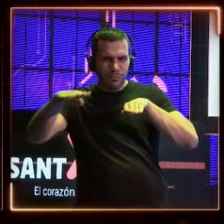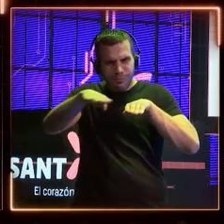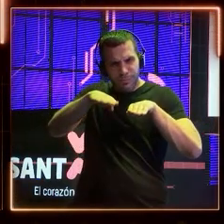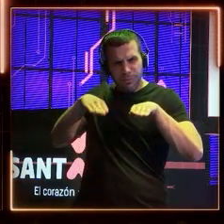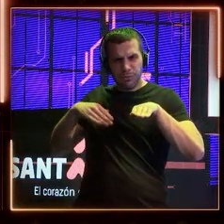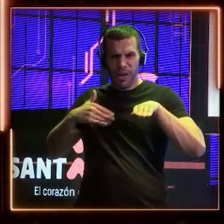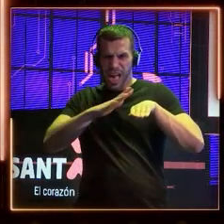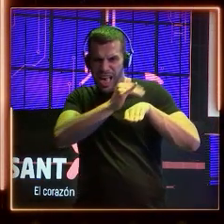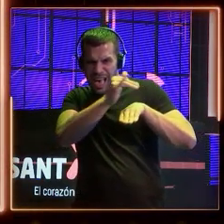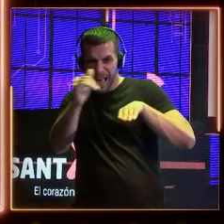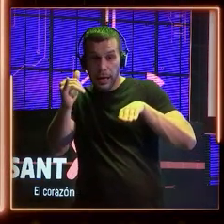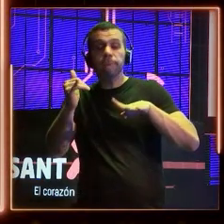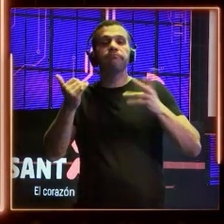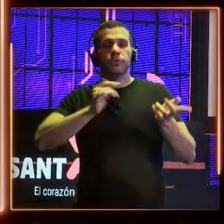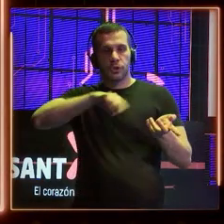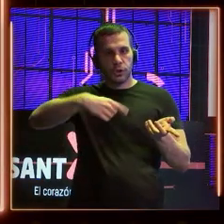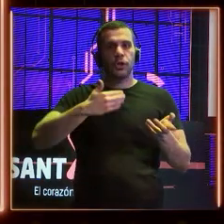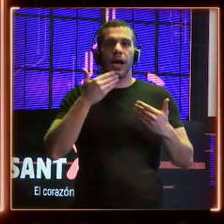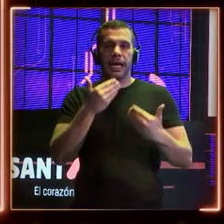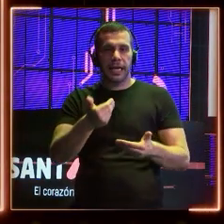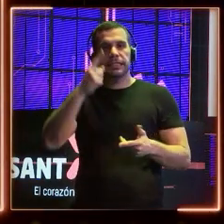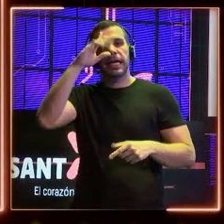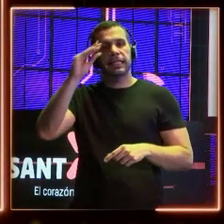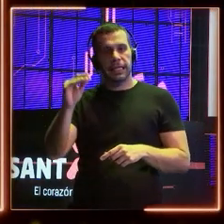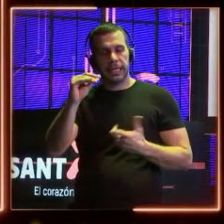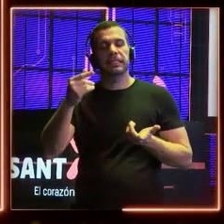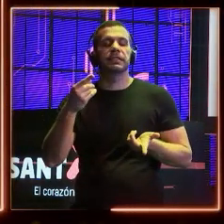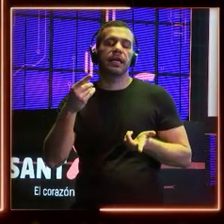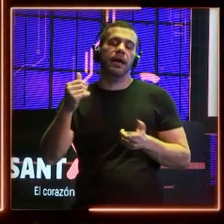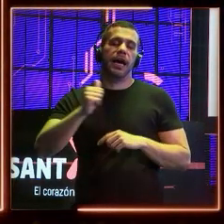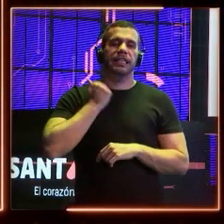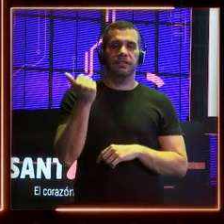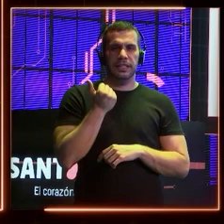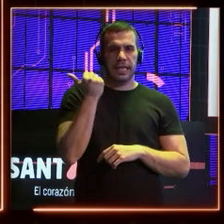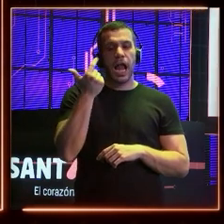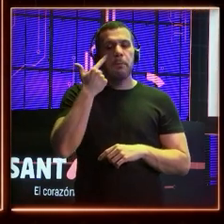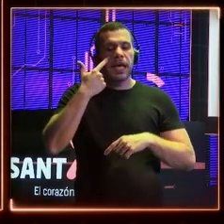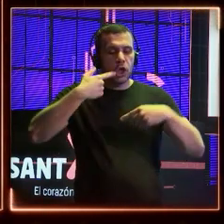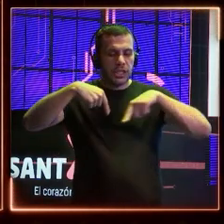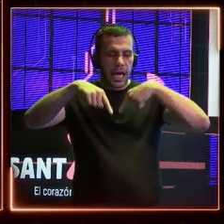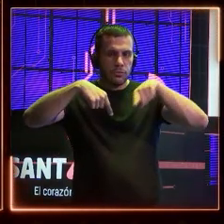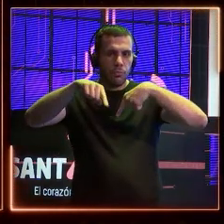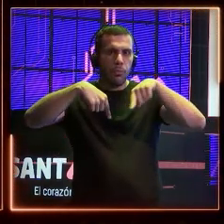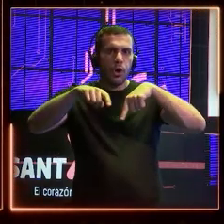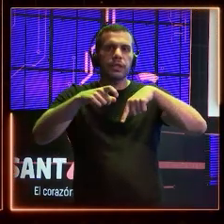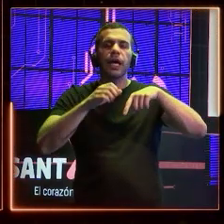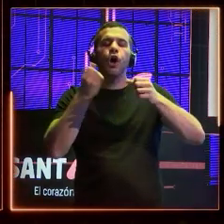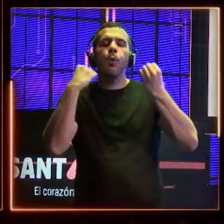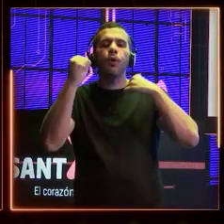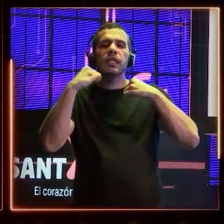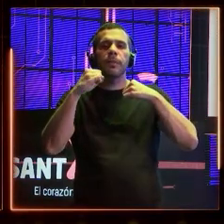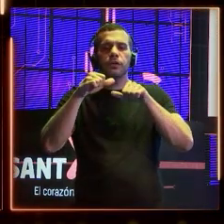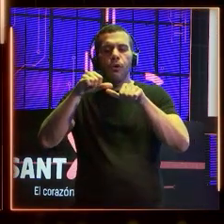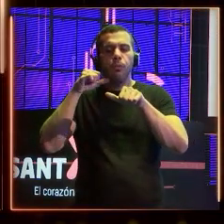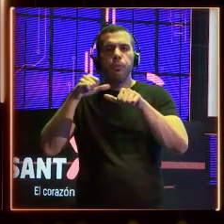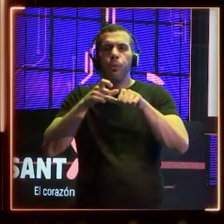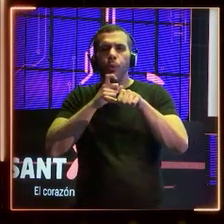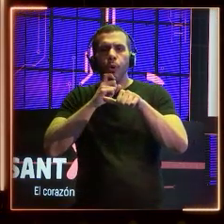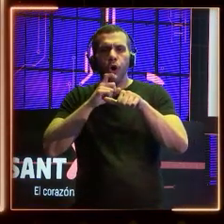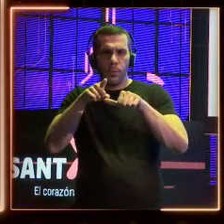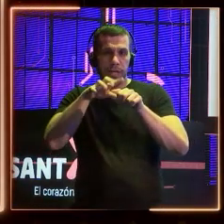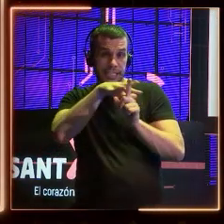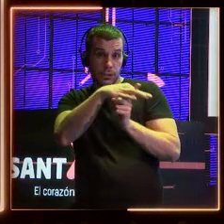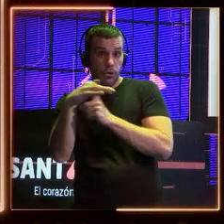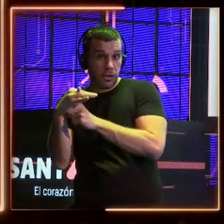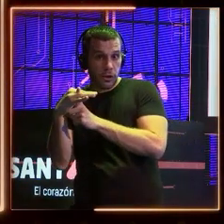mediante Inteligencia artificial con los datos que tenemos de cómo se comporta el tráfico diario y las situaciones dinámicas que suceden en ese momento determinado